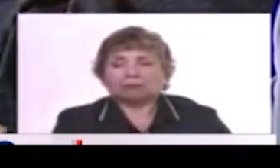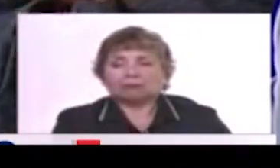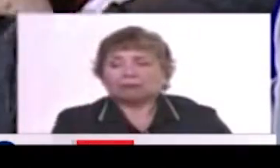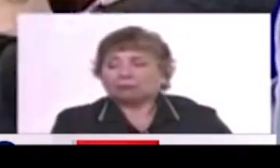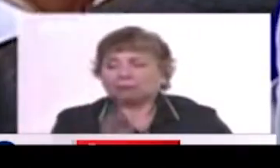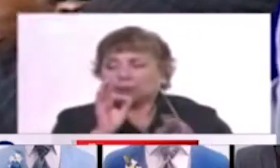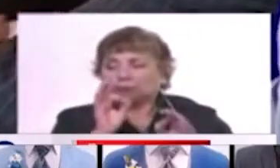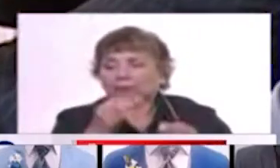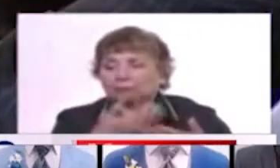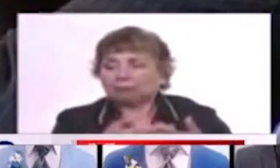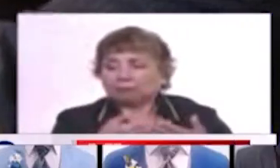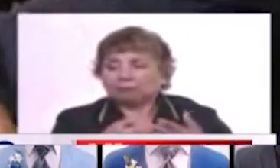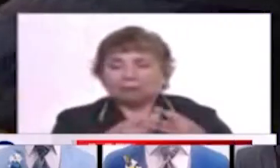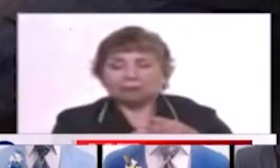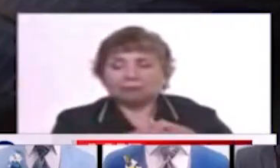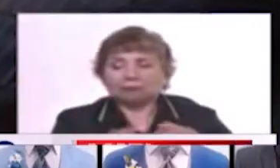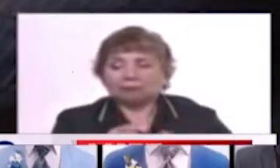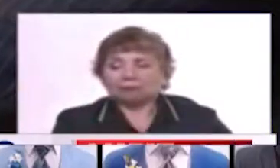Apenas salido,